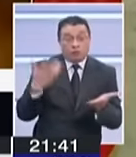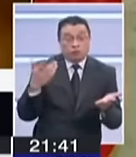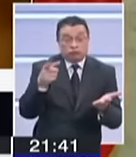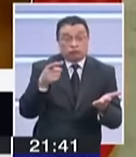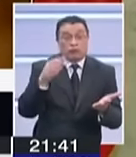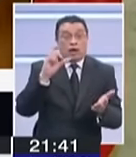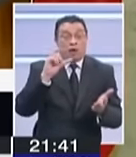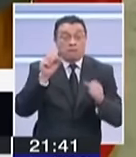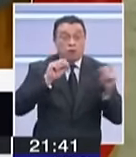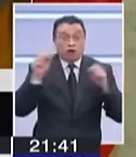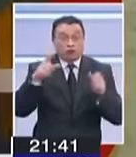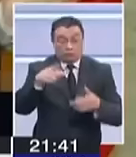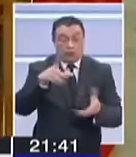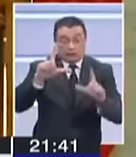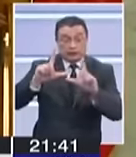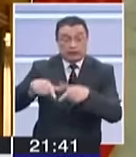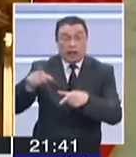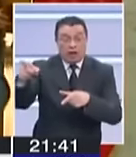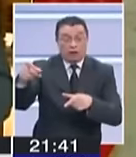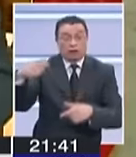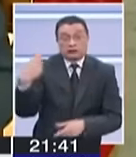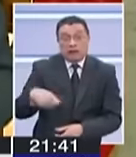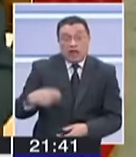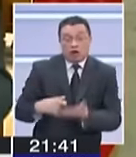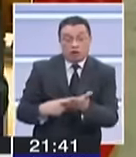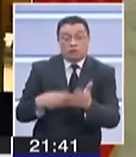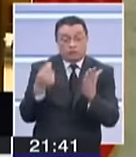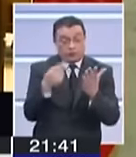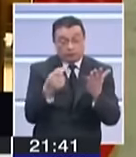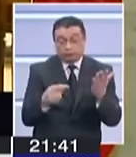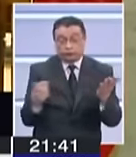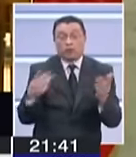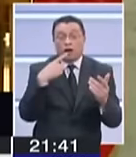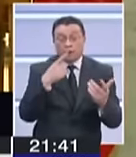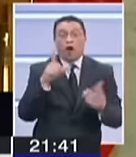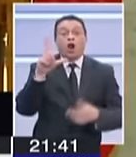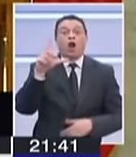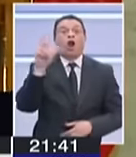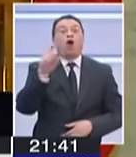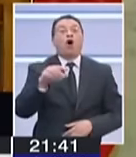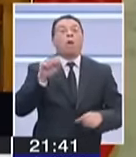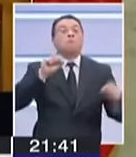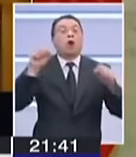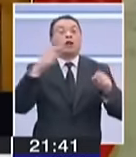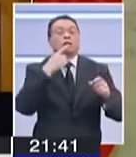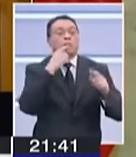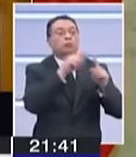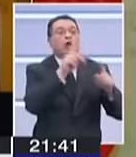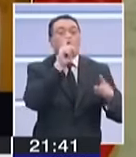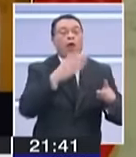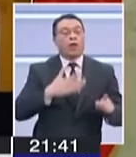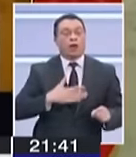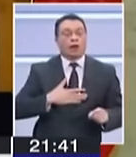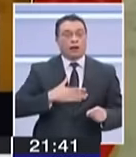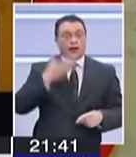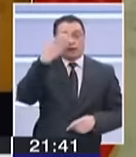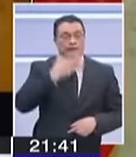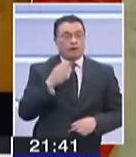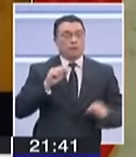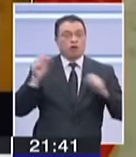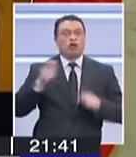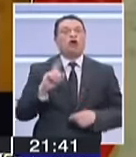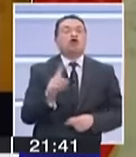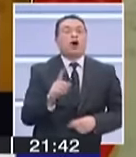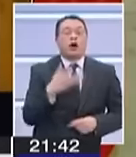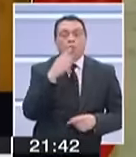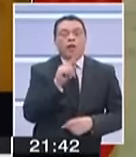parlamentario, está aquí, ¿no es cierto?, en la sala, estamos discutiendo el presupuesto de la nación, habla de los políticos, como en tercera persona plural, de